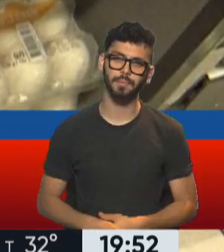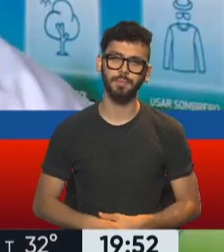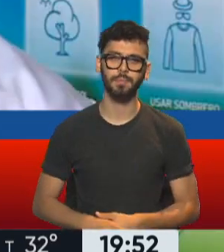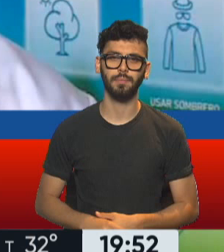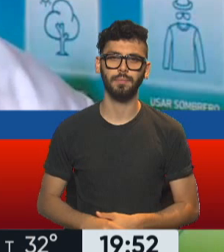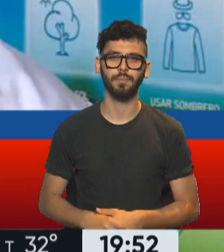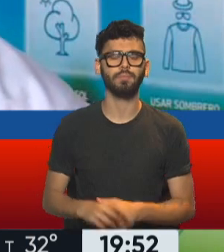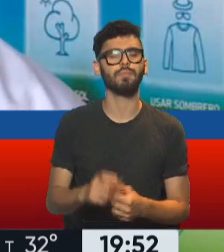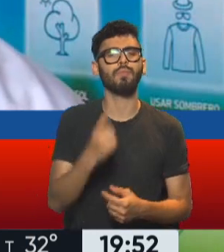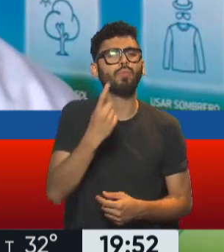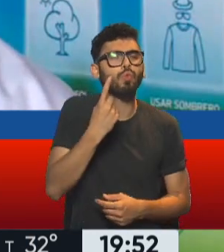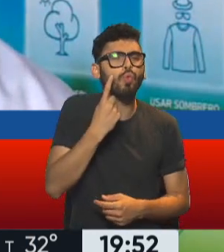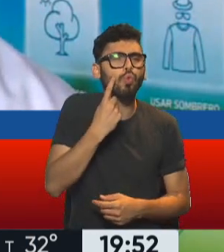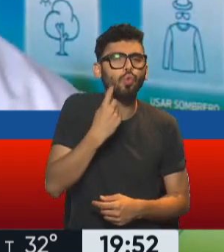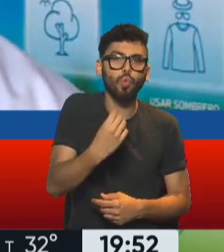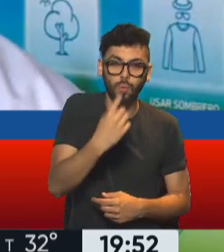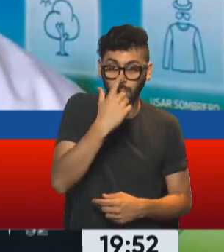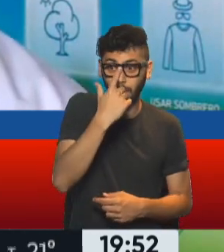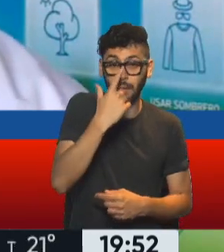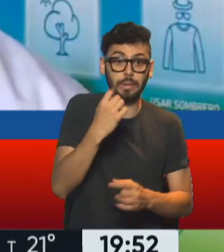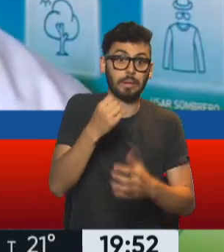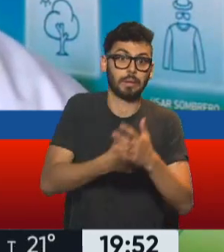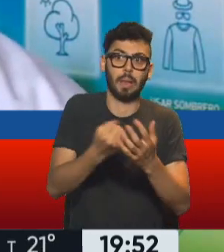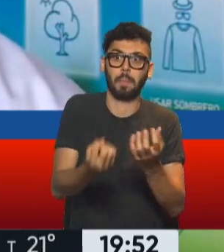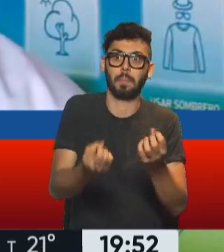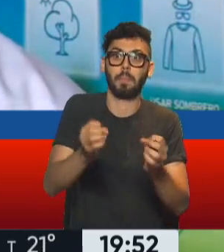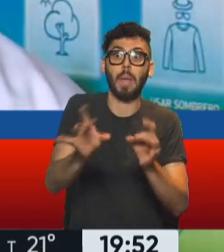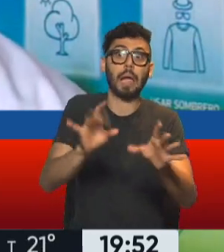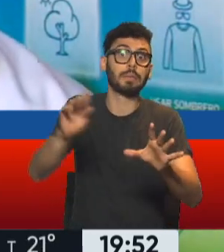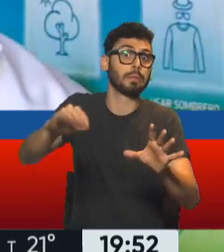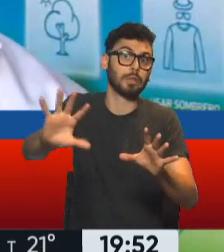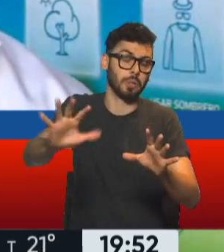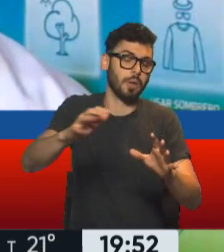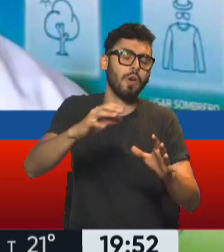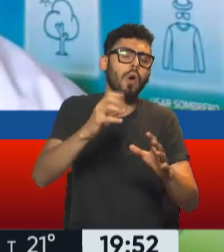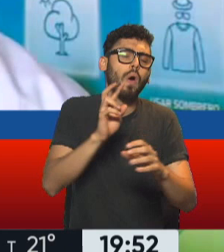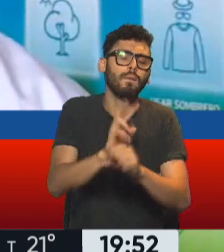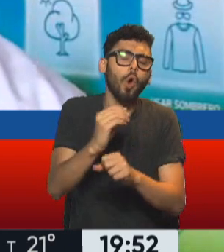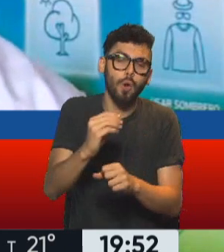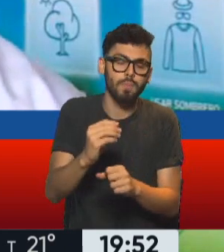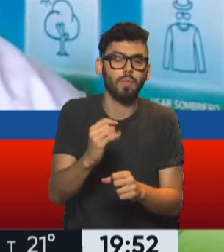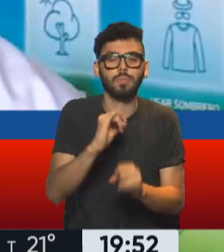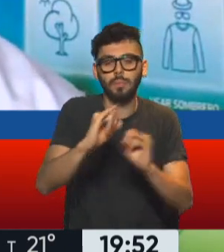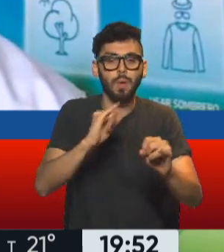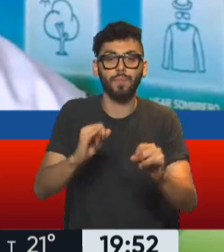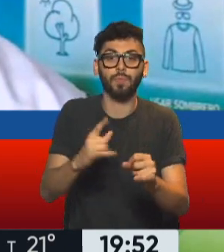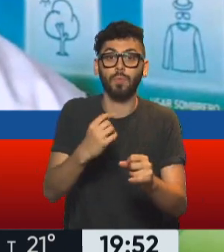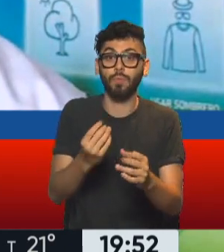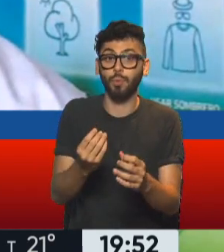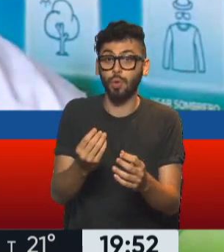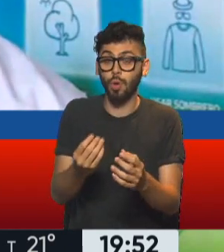realiza, y además evitar que sigan apareciendo casos, con medidas bastante básicas. Por ejemplo, la correcta higiene de manos al